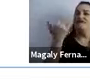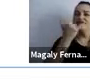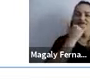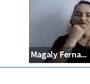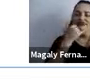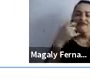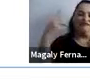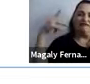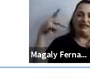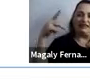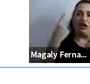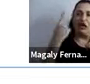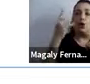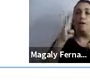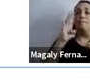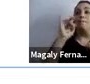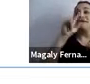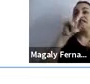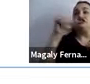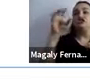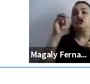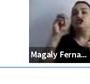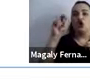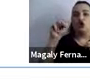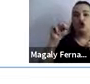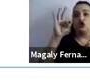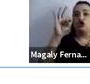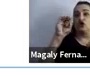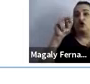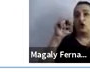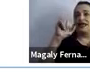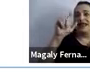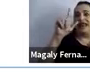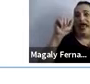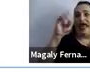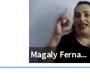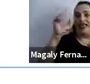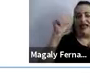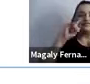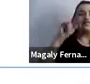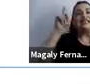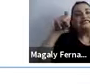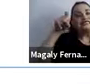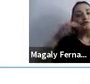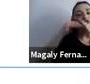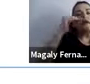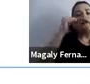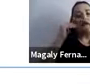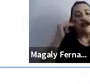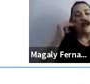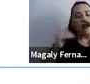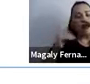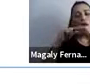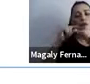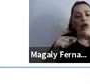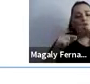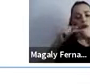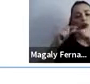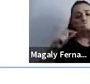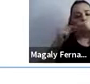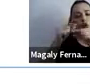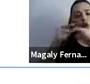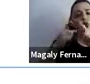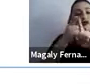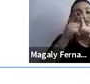del billón de toneladas, ¿no? Lo que necesitamos realmente es bajar poco a poco nuestras emisiones o llevarlas desde aquí a un